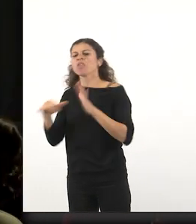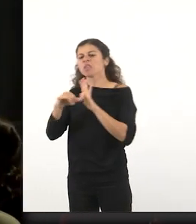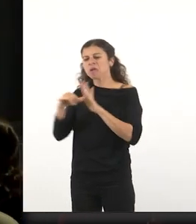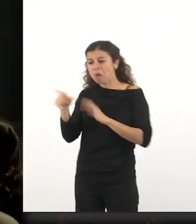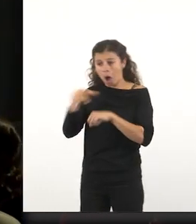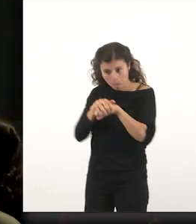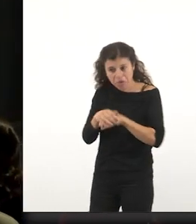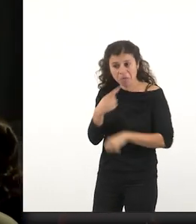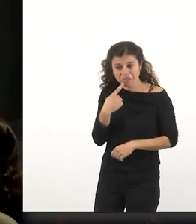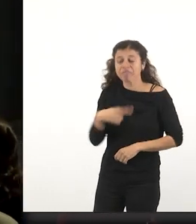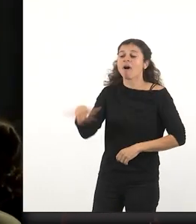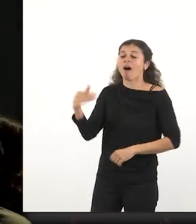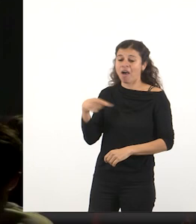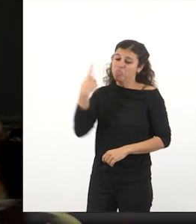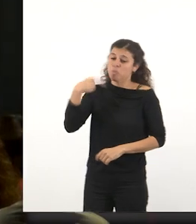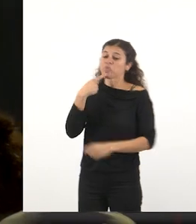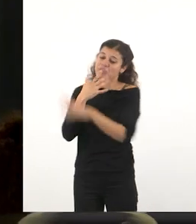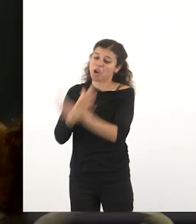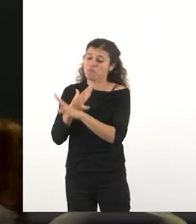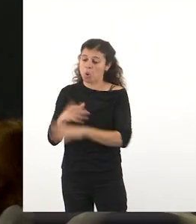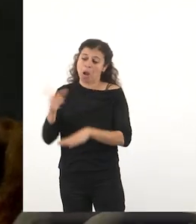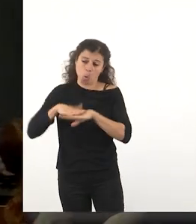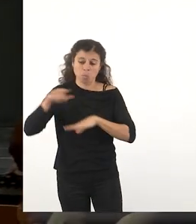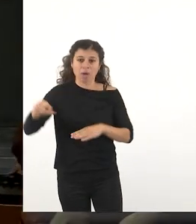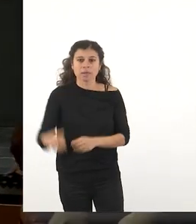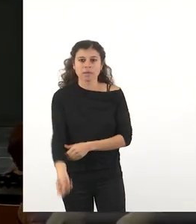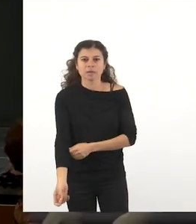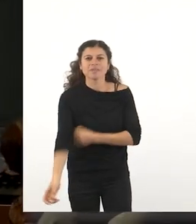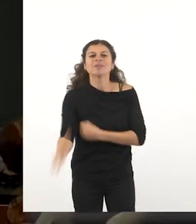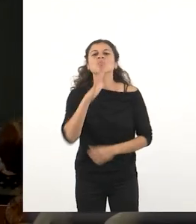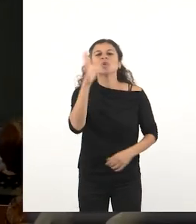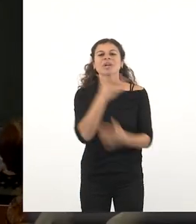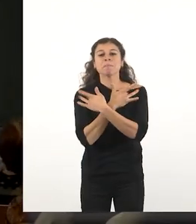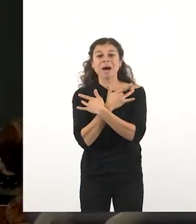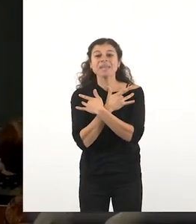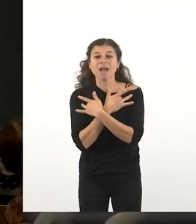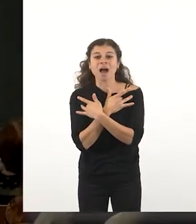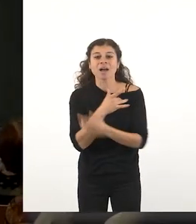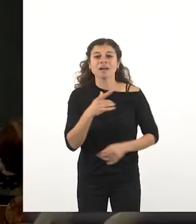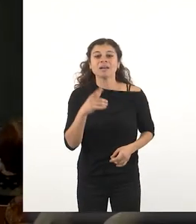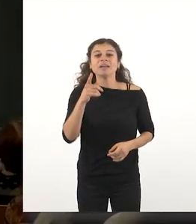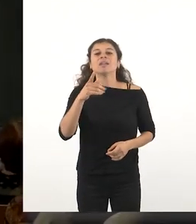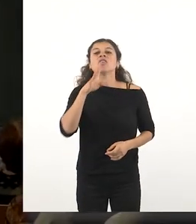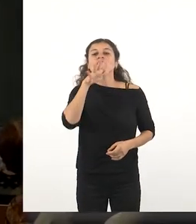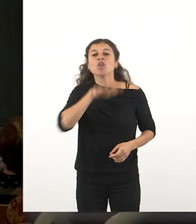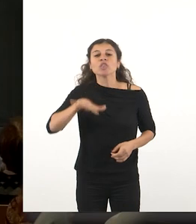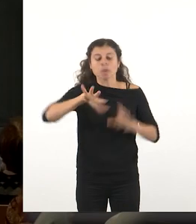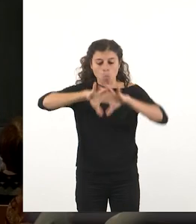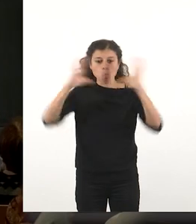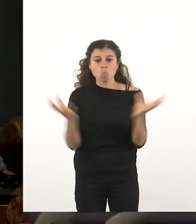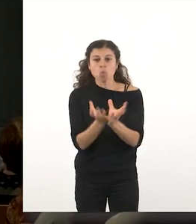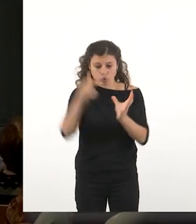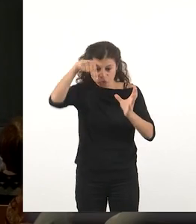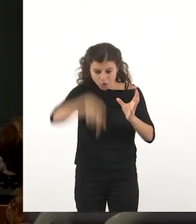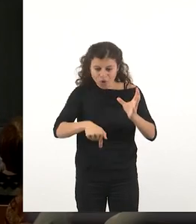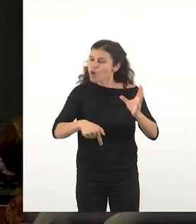que las violan, colega, luego dice que las violan. Porque María sigue estando en el mundo donde simbólicamente no se